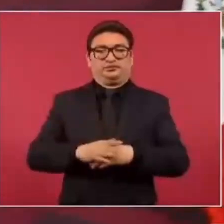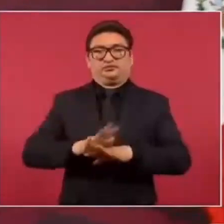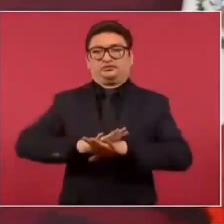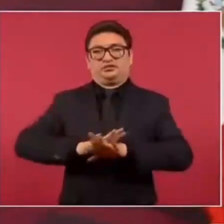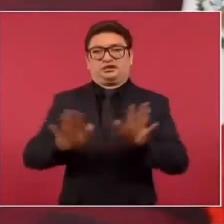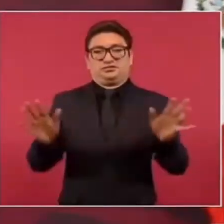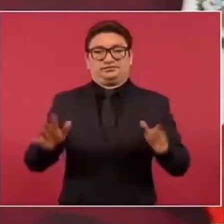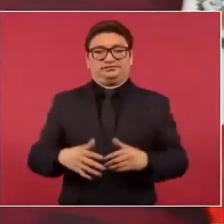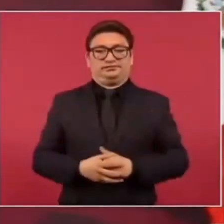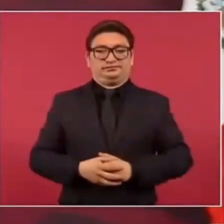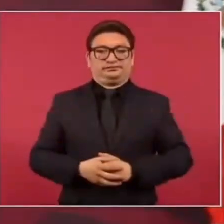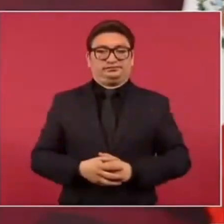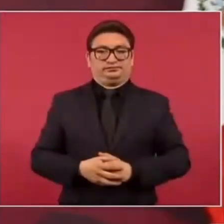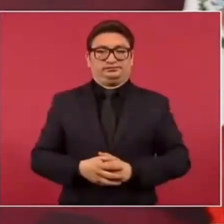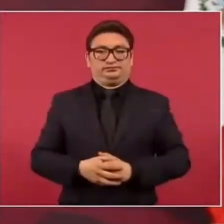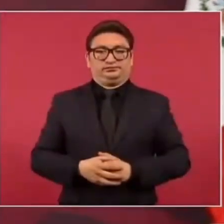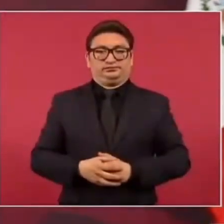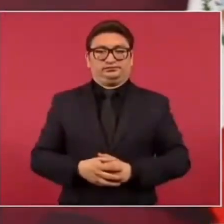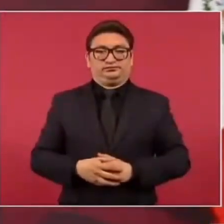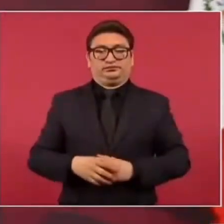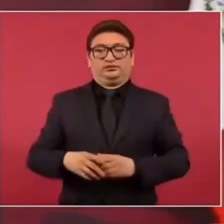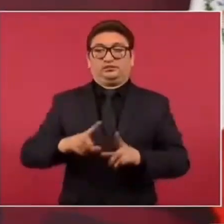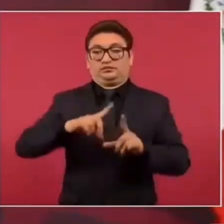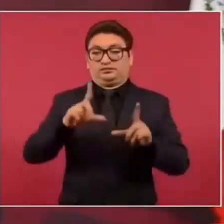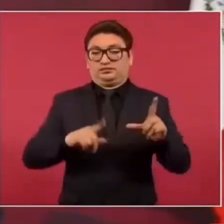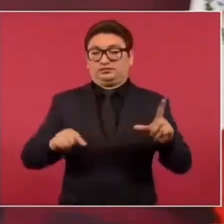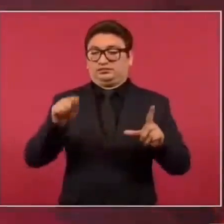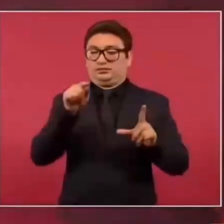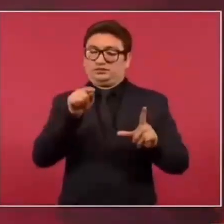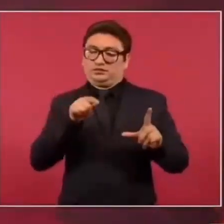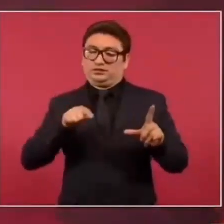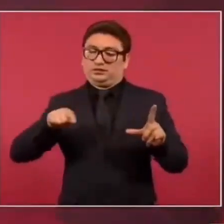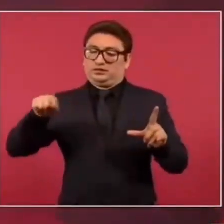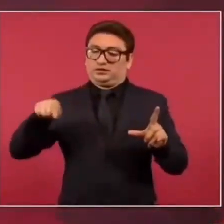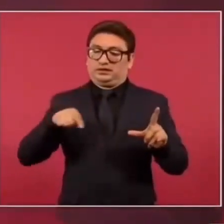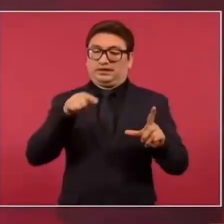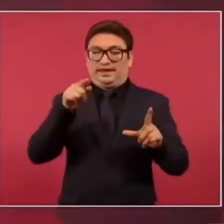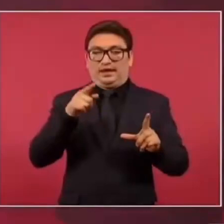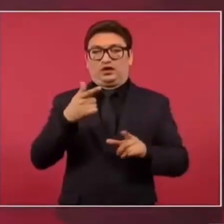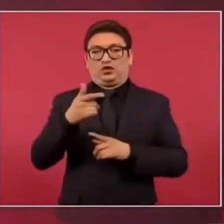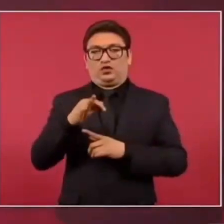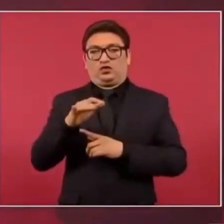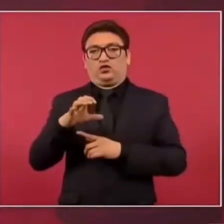franja costera del Golfo de México a empresas extranjeras.